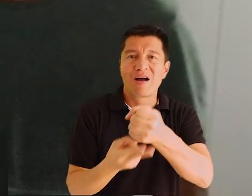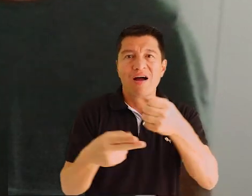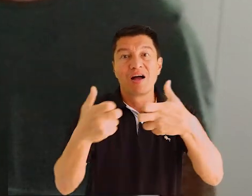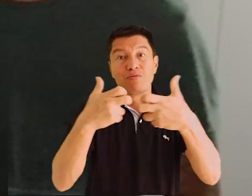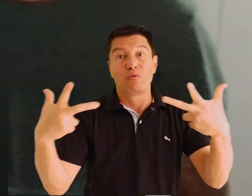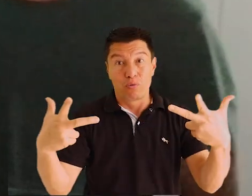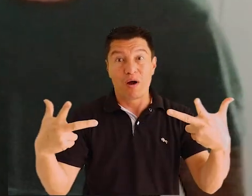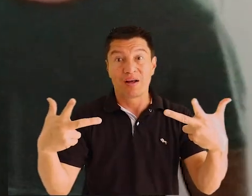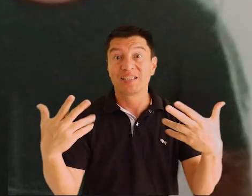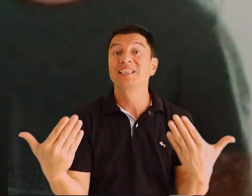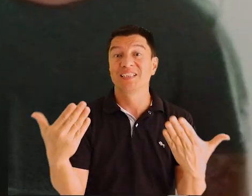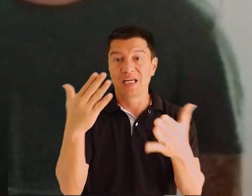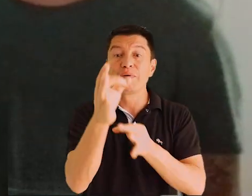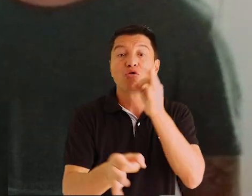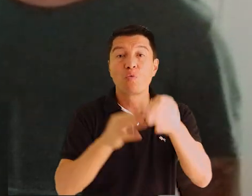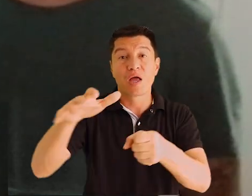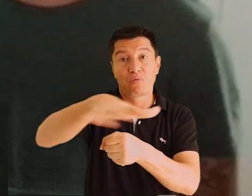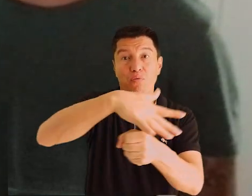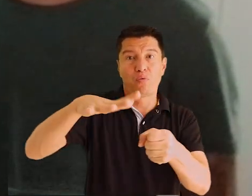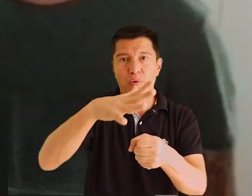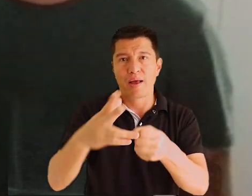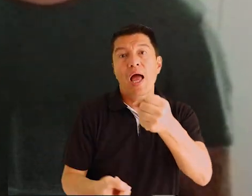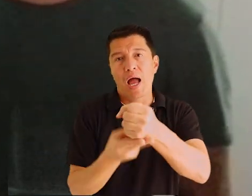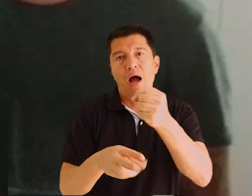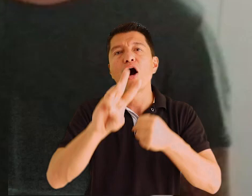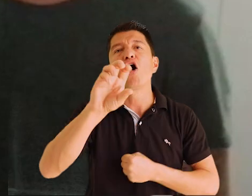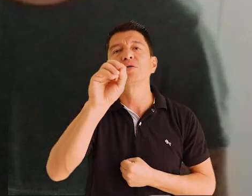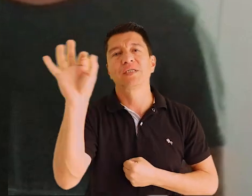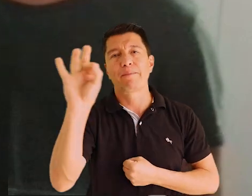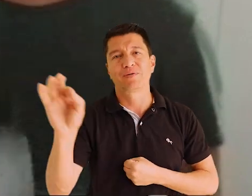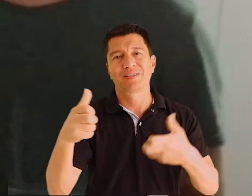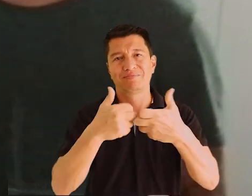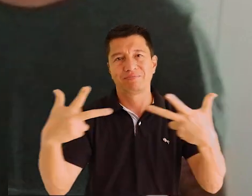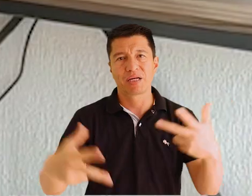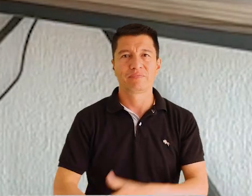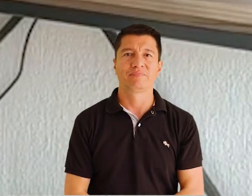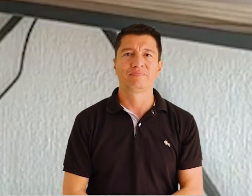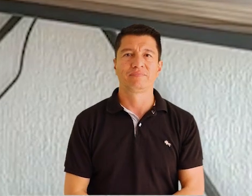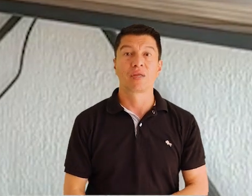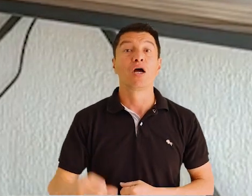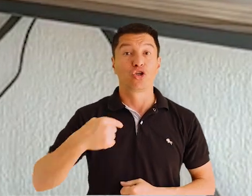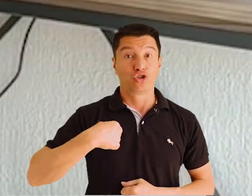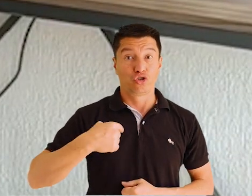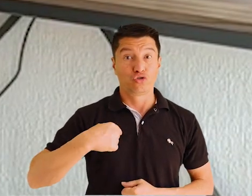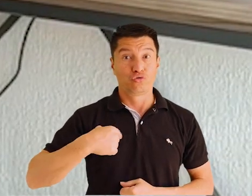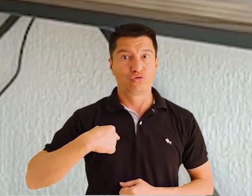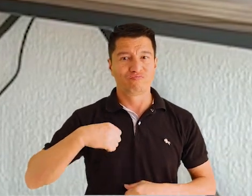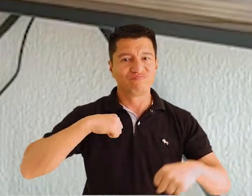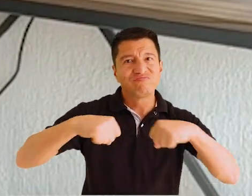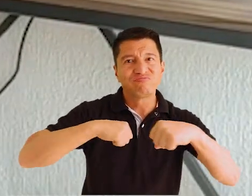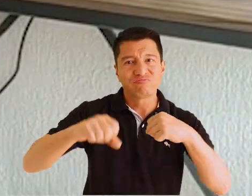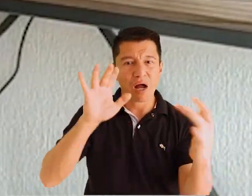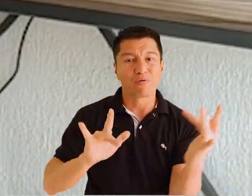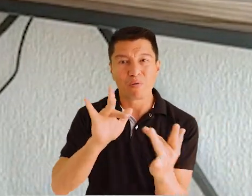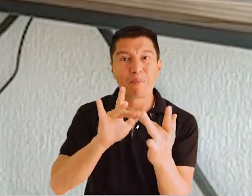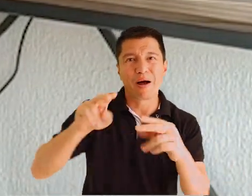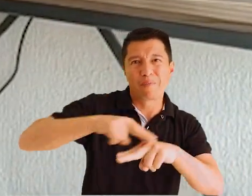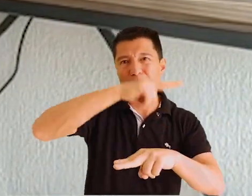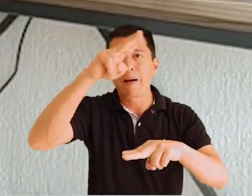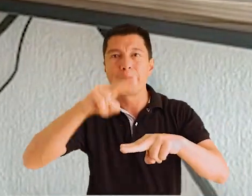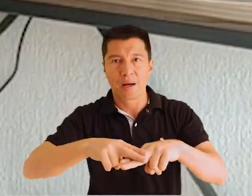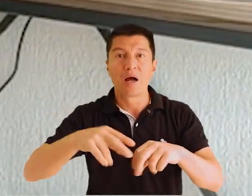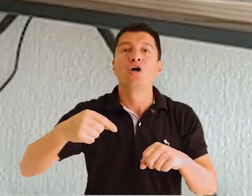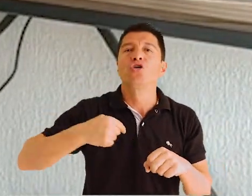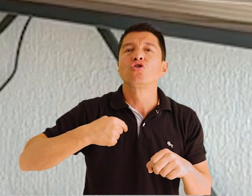buenos con el medio ambiente, me ahorran un 80% más que aquellos que no lo son. Y yo vivo ambientalmente en equilibrio con la naturaleza